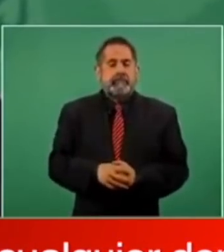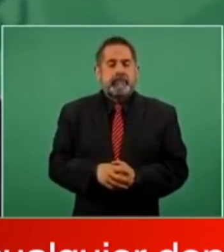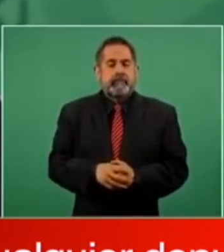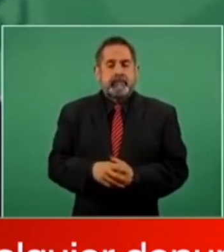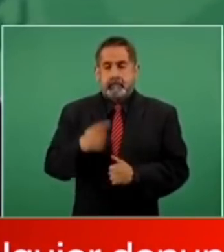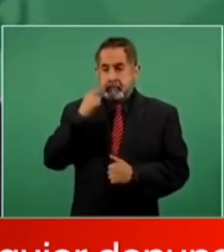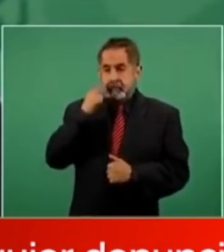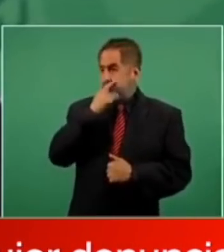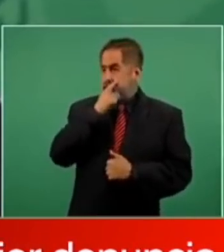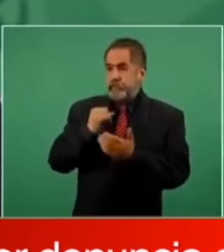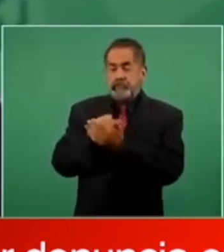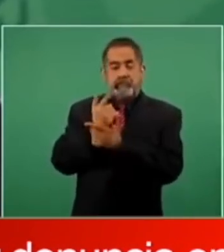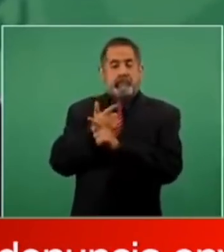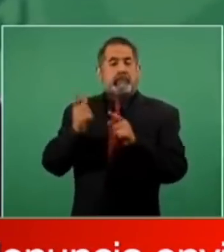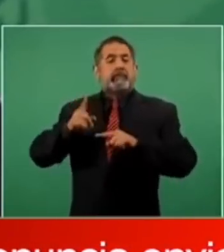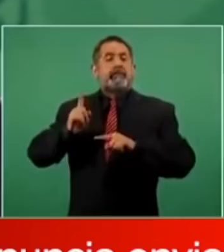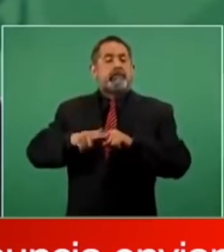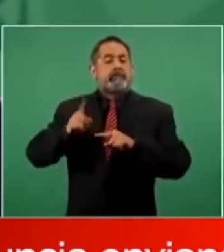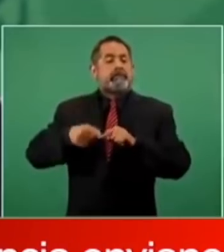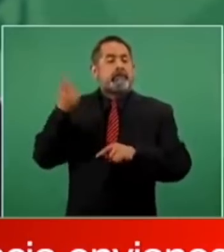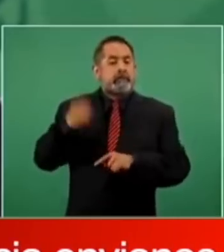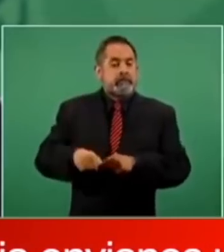En la democracia manda el pueblo.